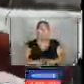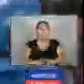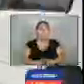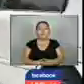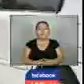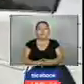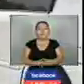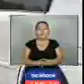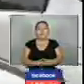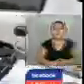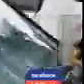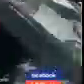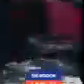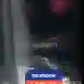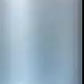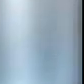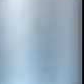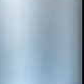Hechos.